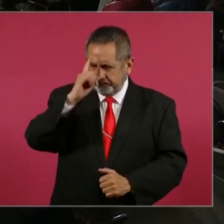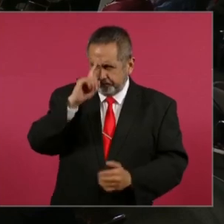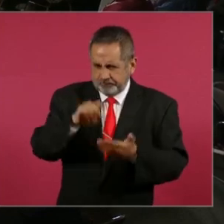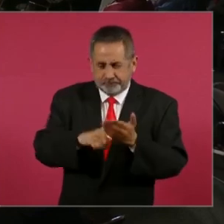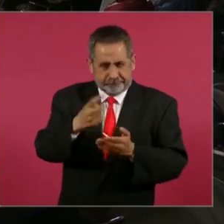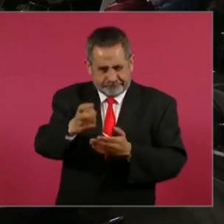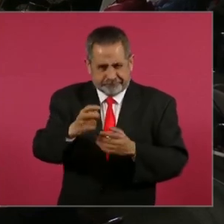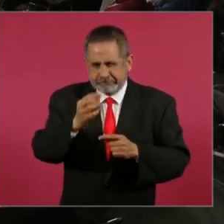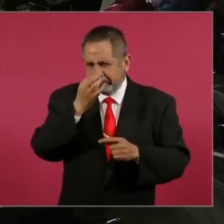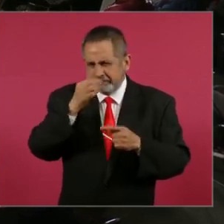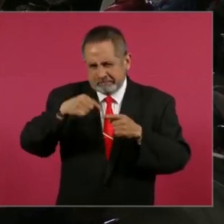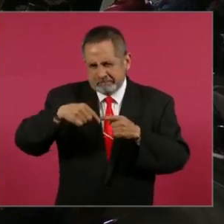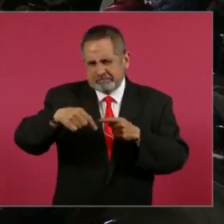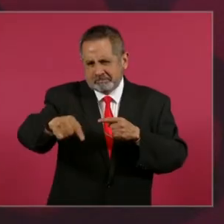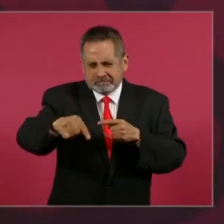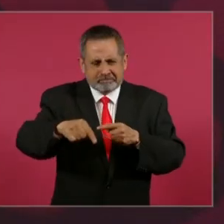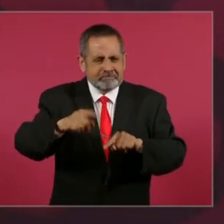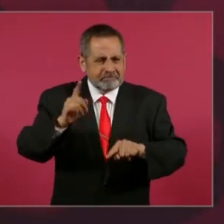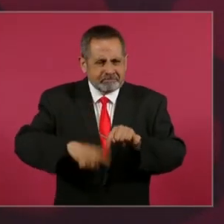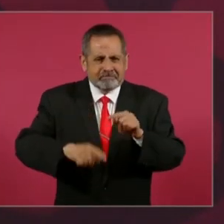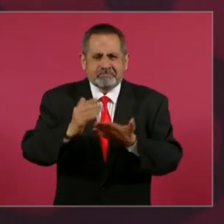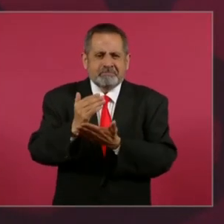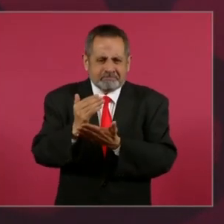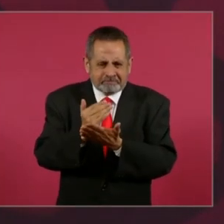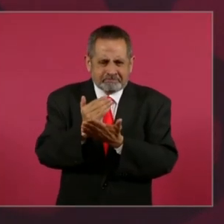borrando, porque